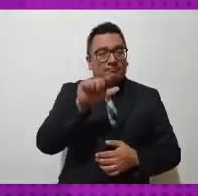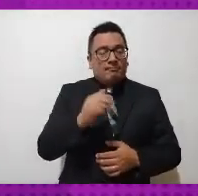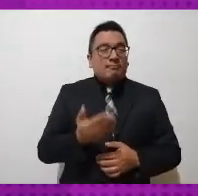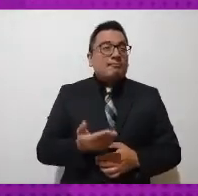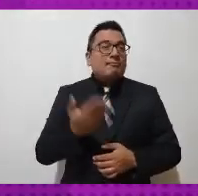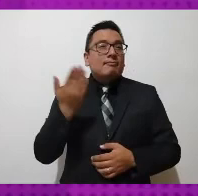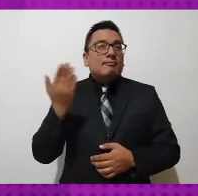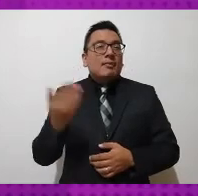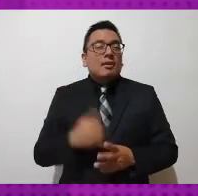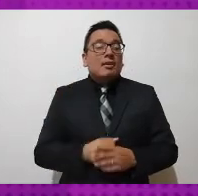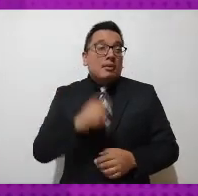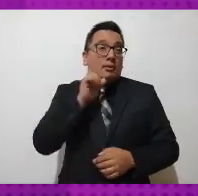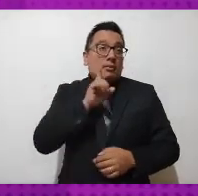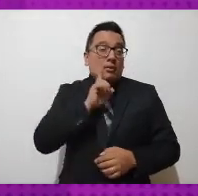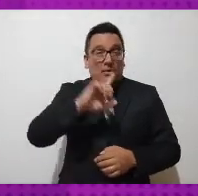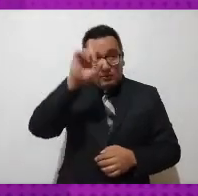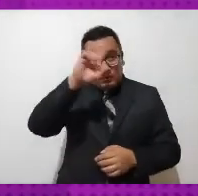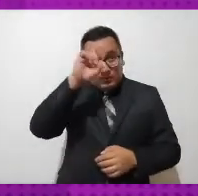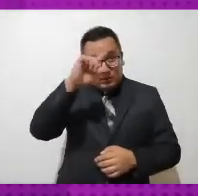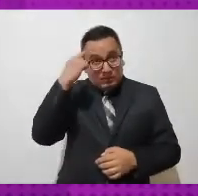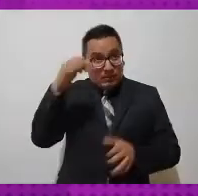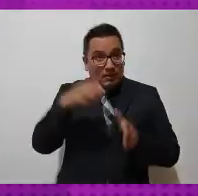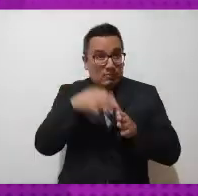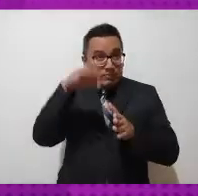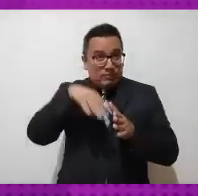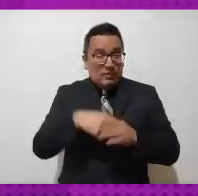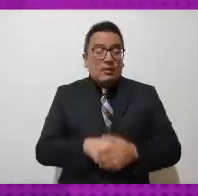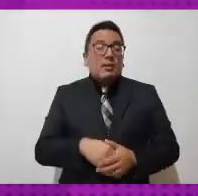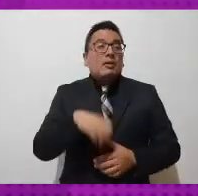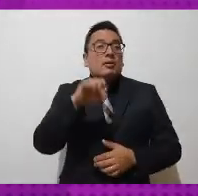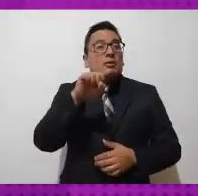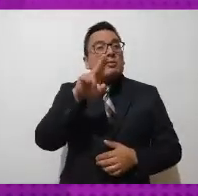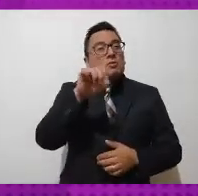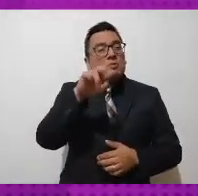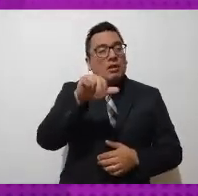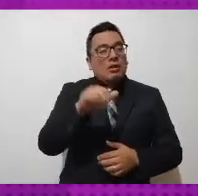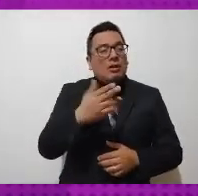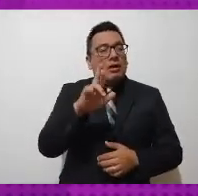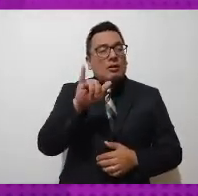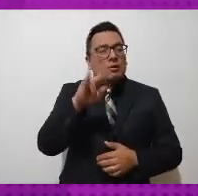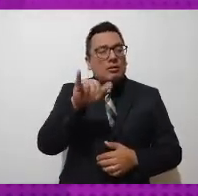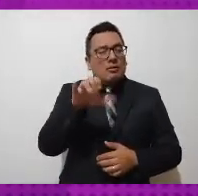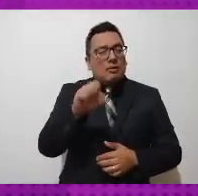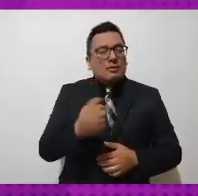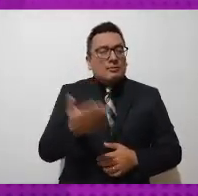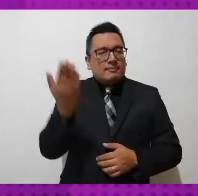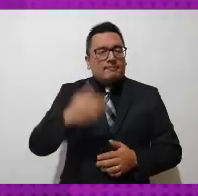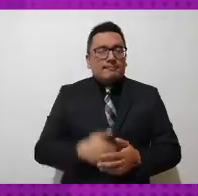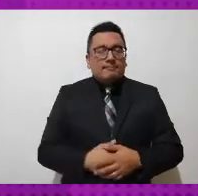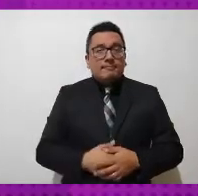a ceder el uso de la voz a la consejera electoral de Puebla, Susana Rivas. Adelante, Susana, por favor.